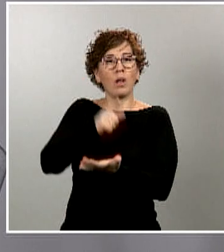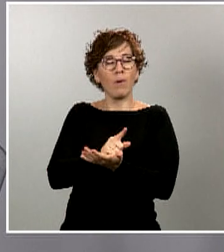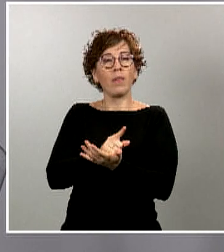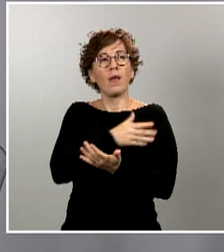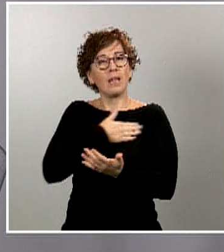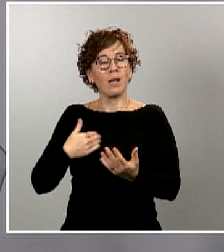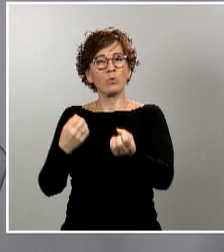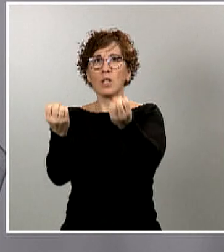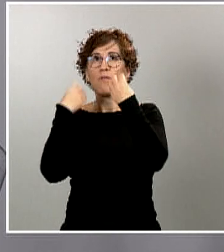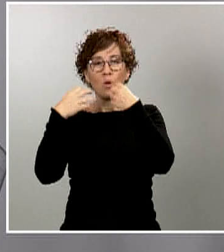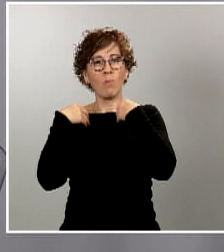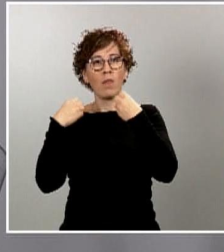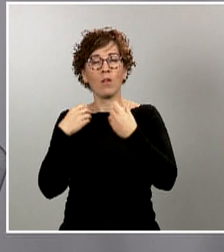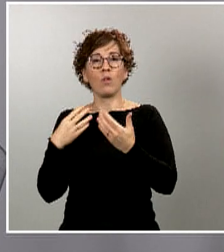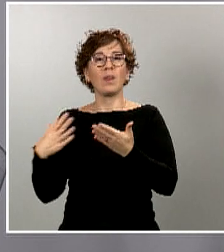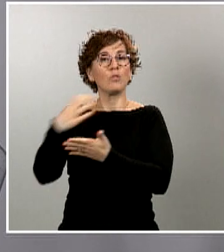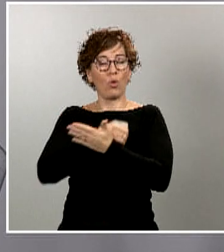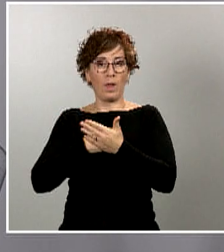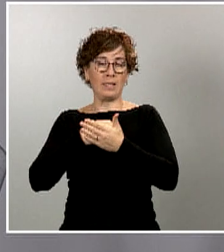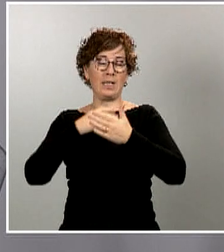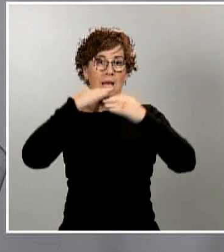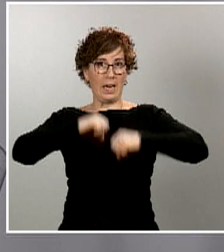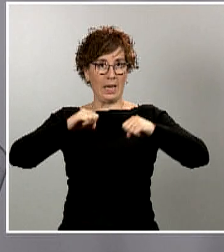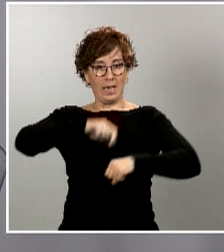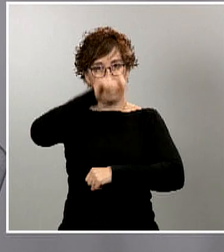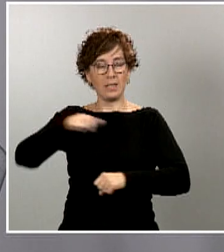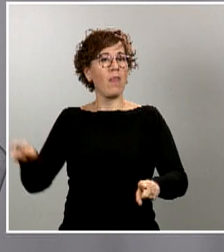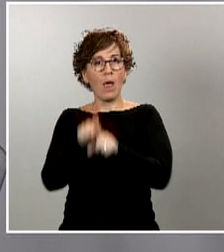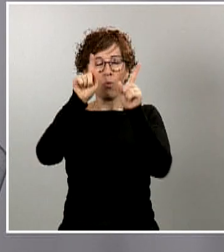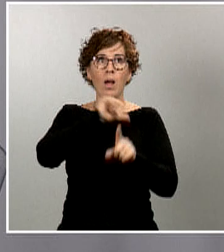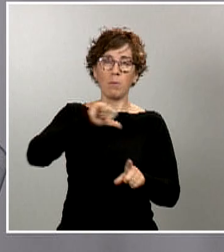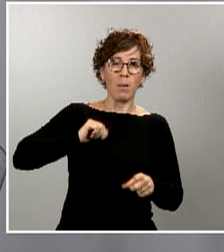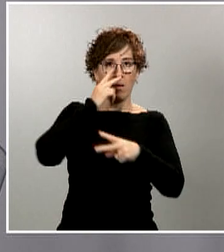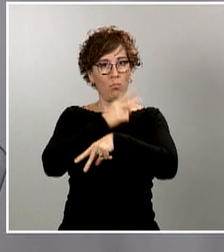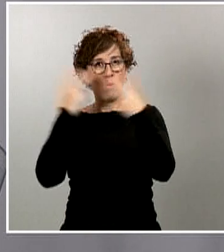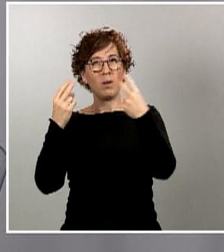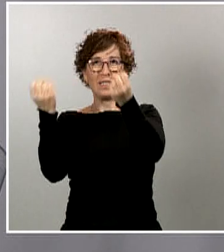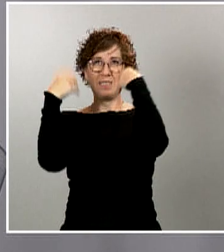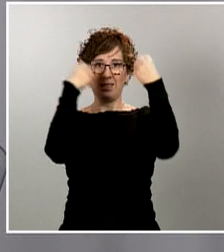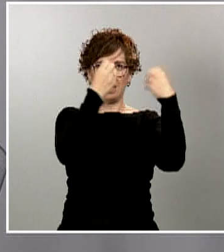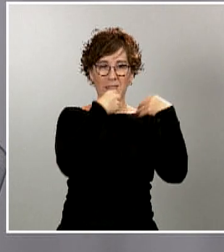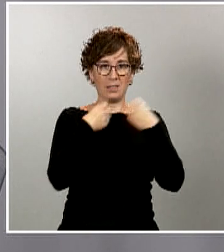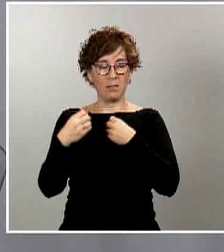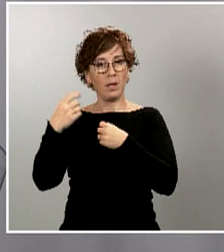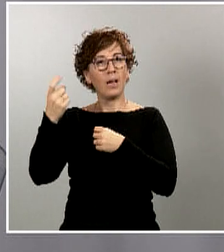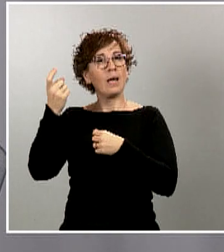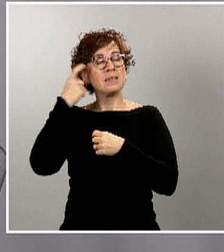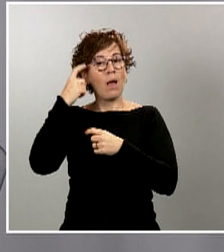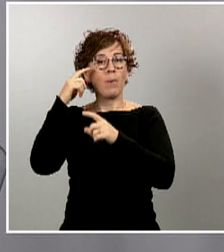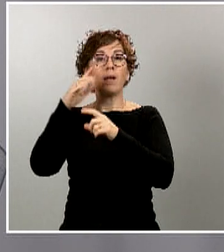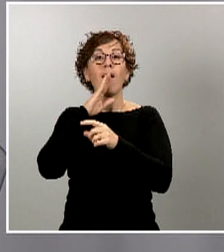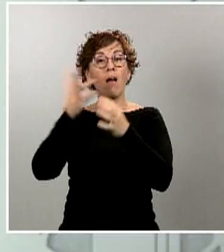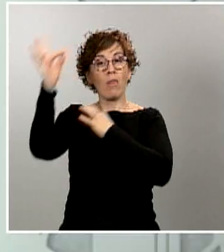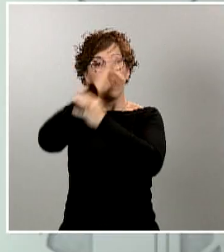información de todas las residencias de ancianos, sean públicas o sean privadas, en el marco y en los parámetros que hemos solicitado en la orden de esta